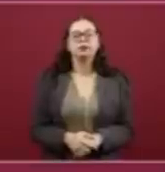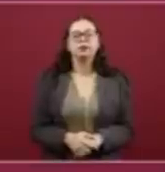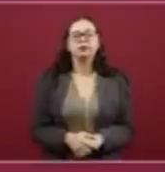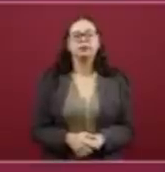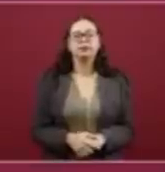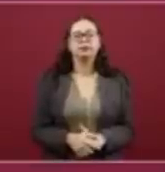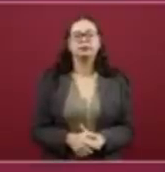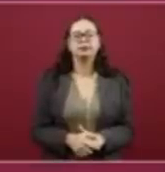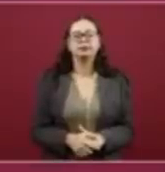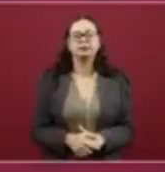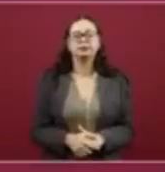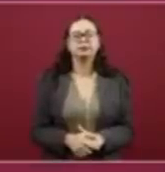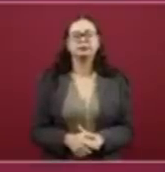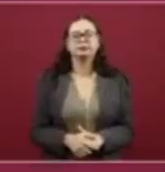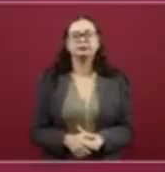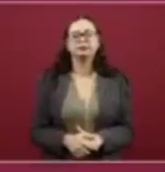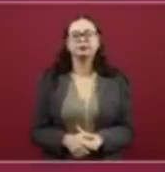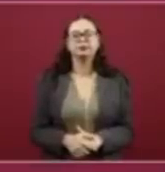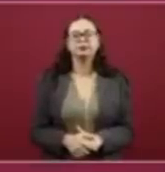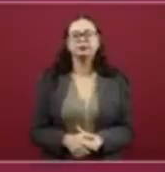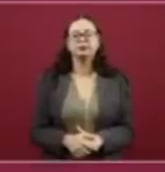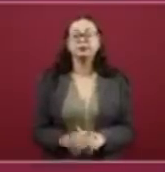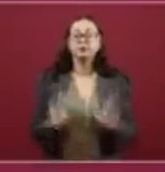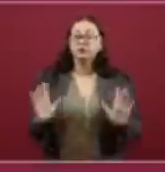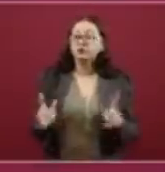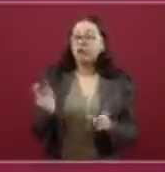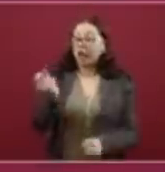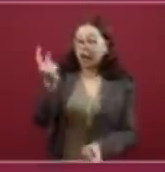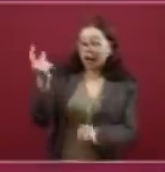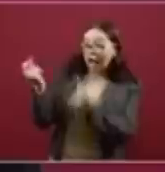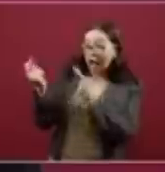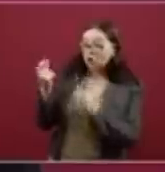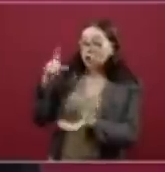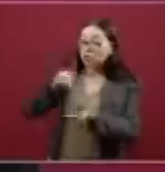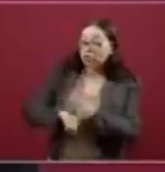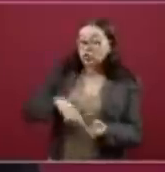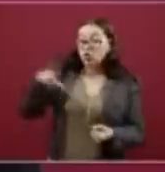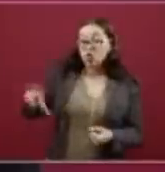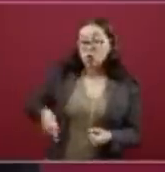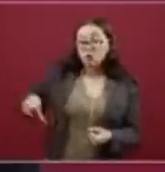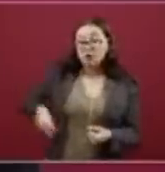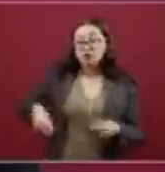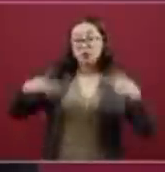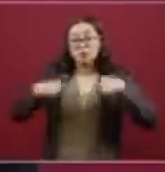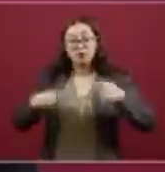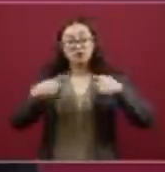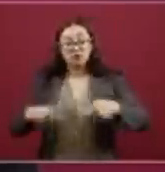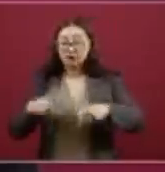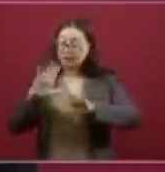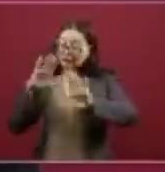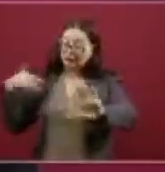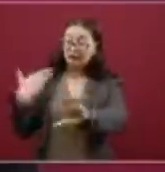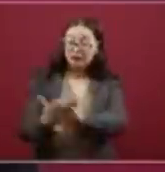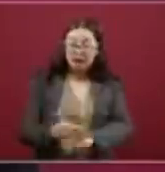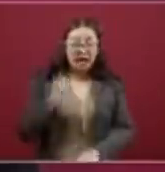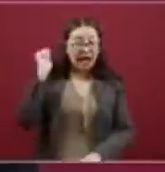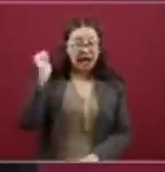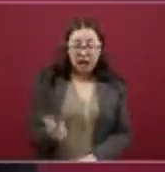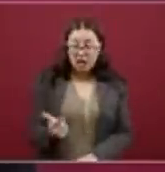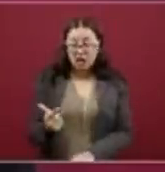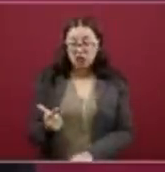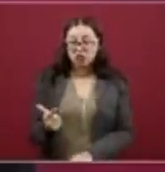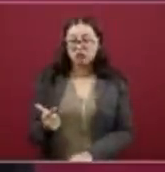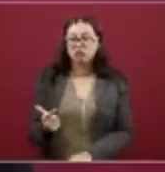haga algo siendo servidor público en contra de cualquier ciudadano que comete un